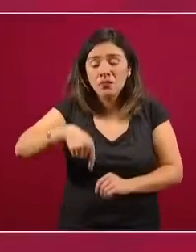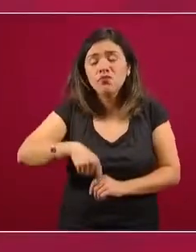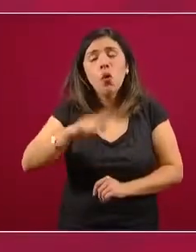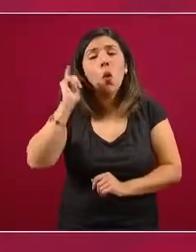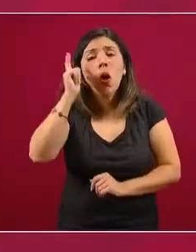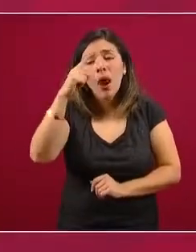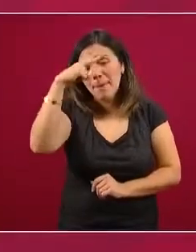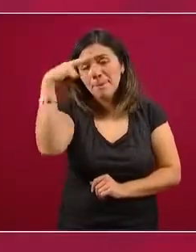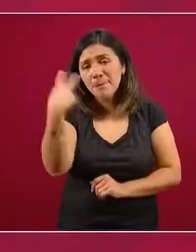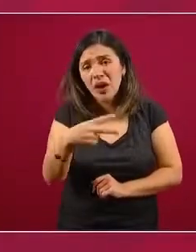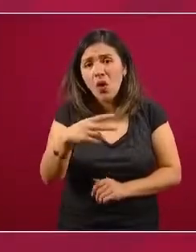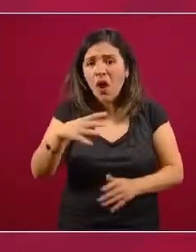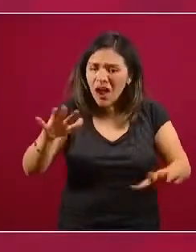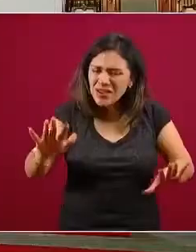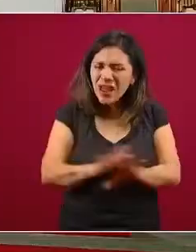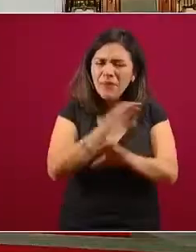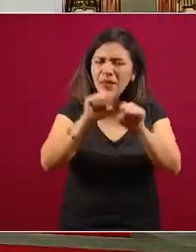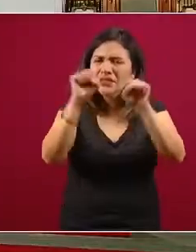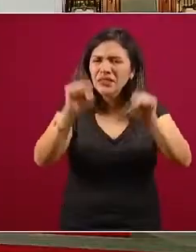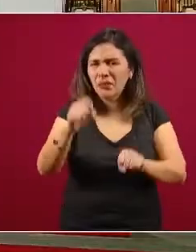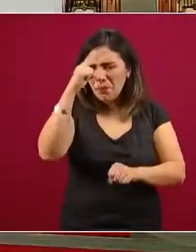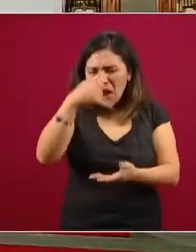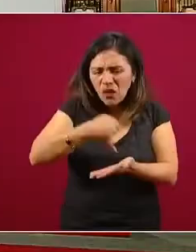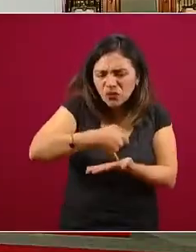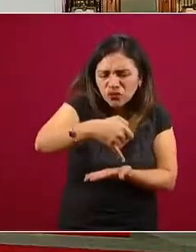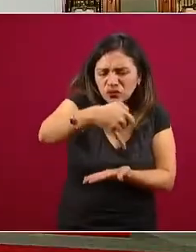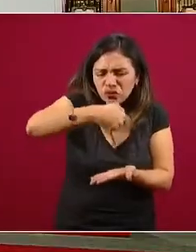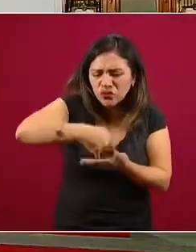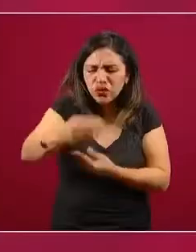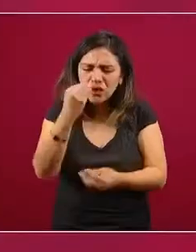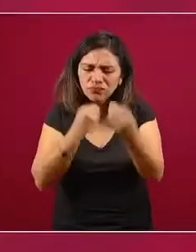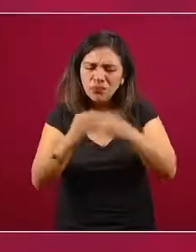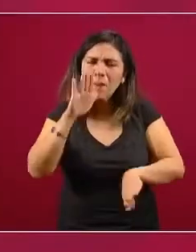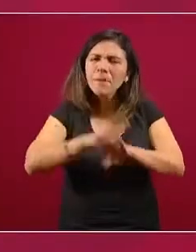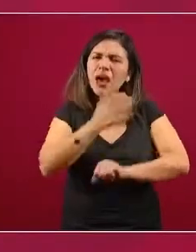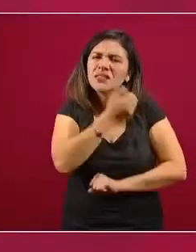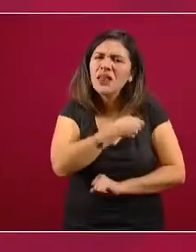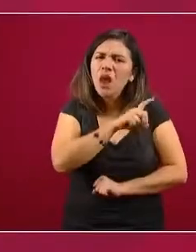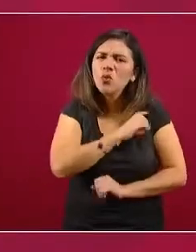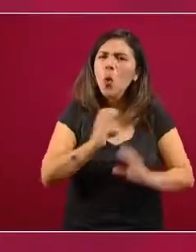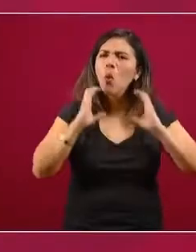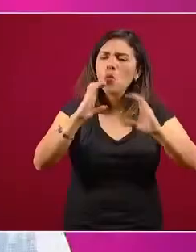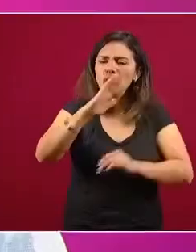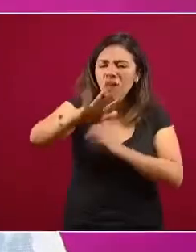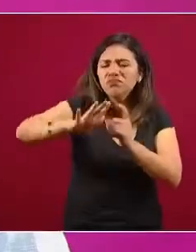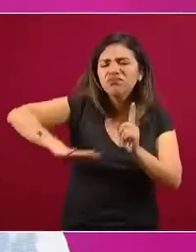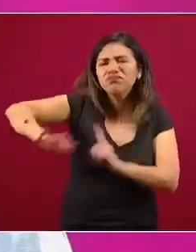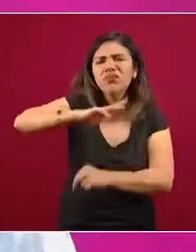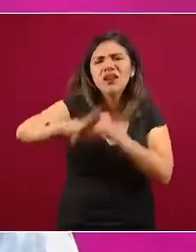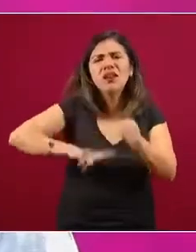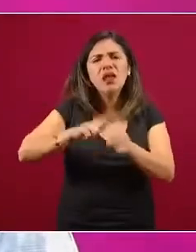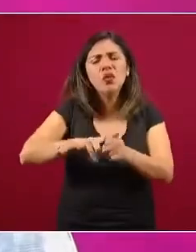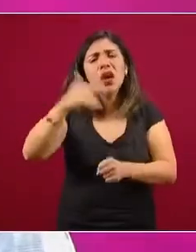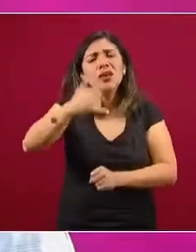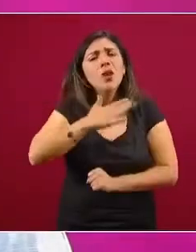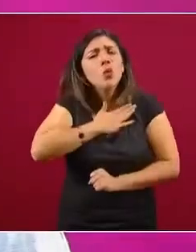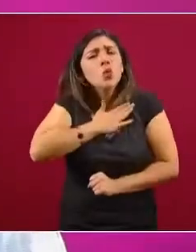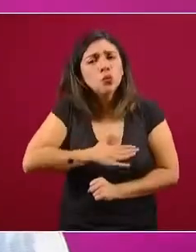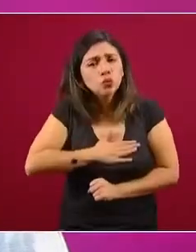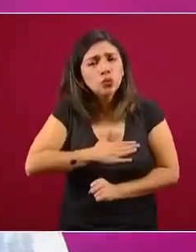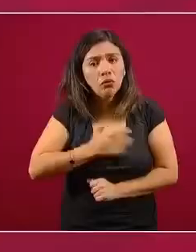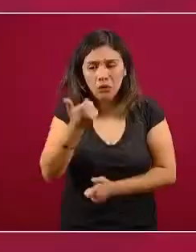un sistema agroalimentario saludable, ambientalmente sostenible, socialmente justo